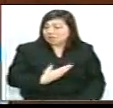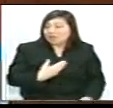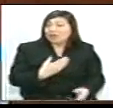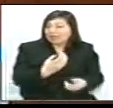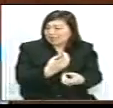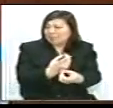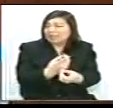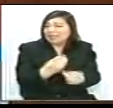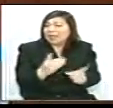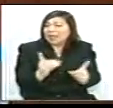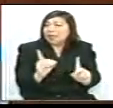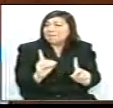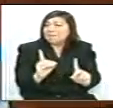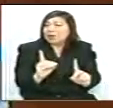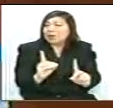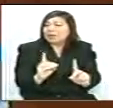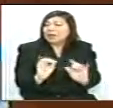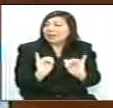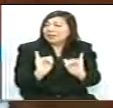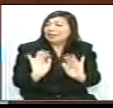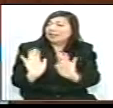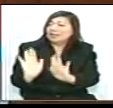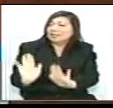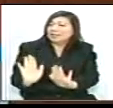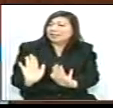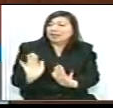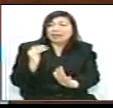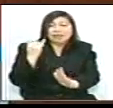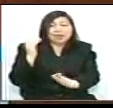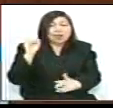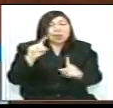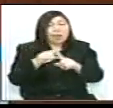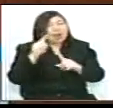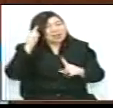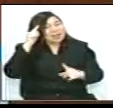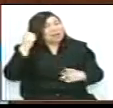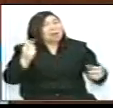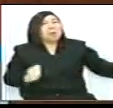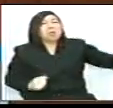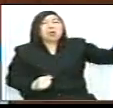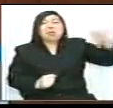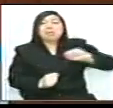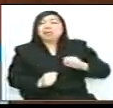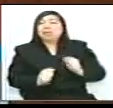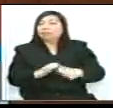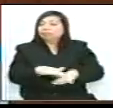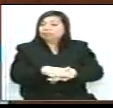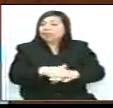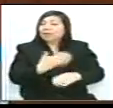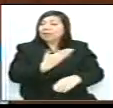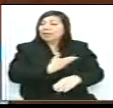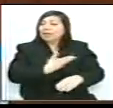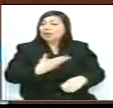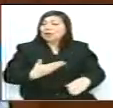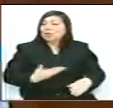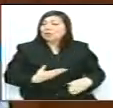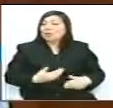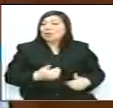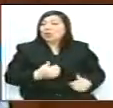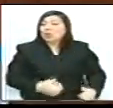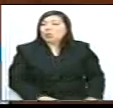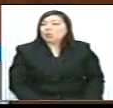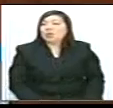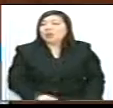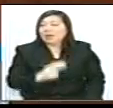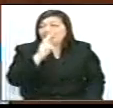democracia, que ya deje de lado esa ideología comunista y gobierne con el plan de gobierno por el cual